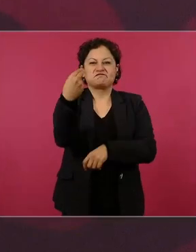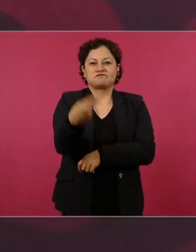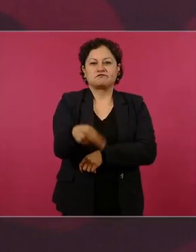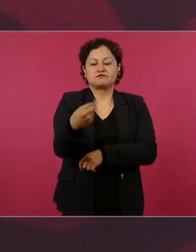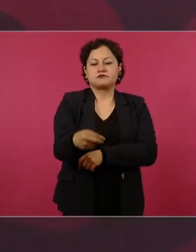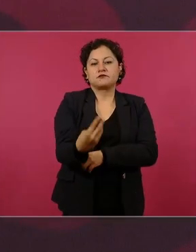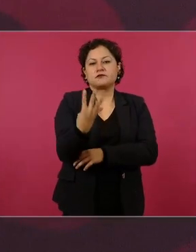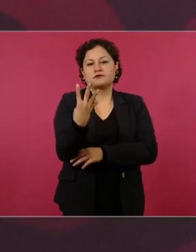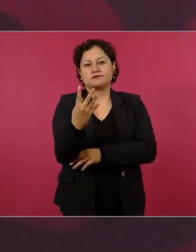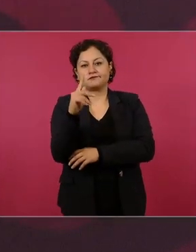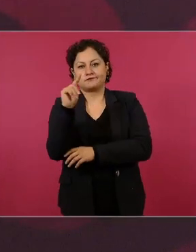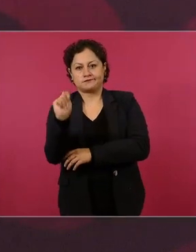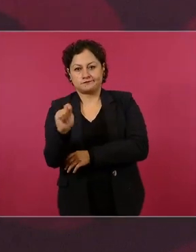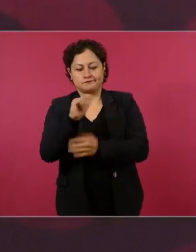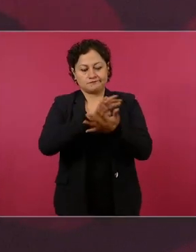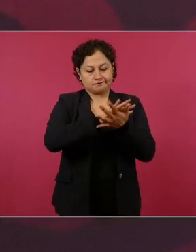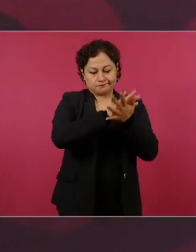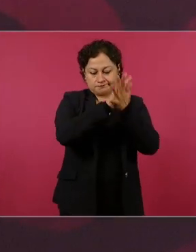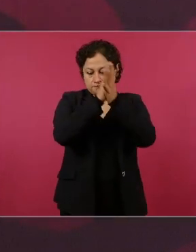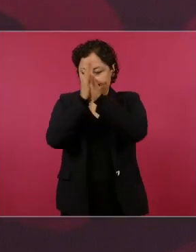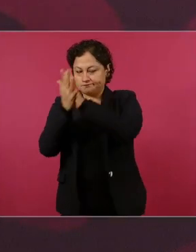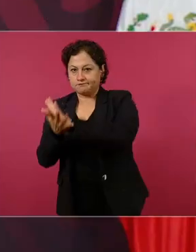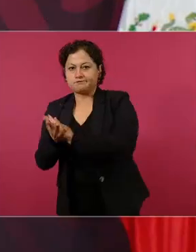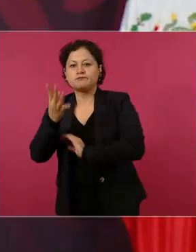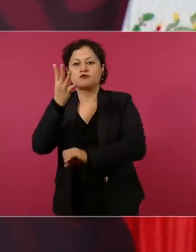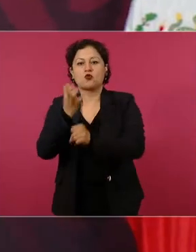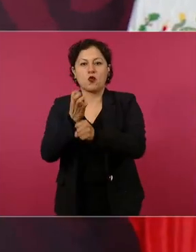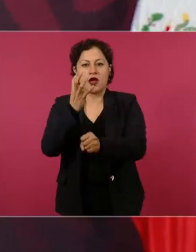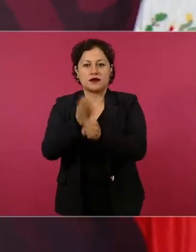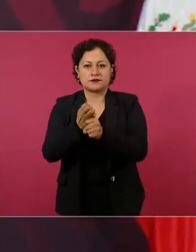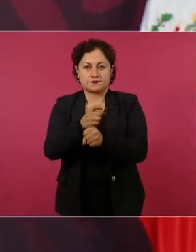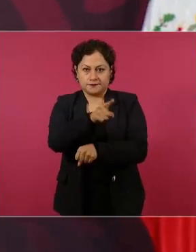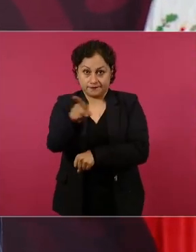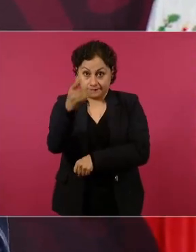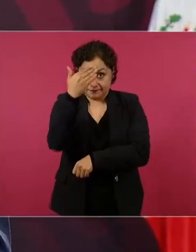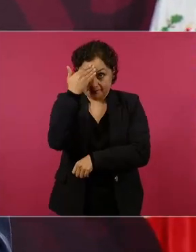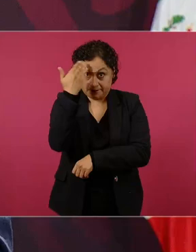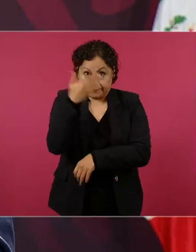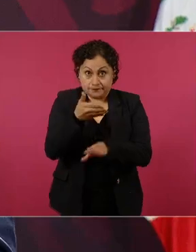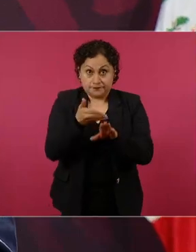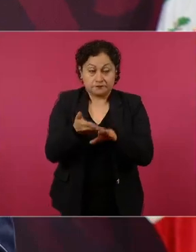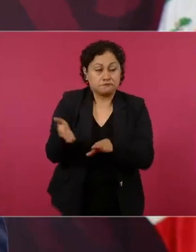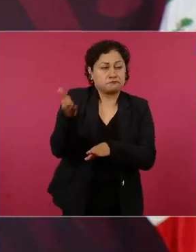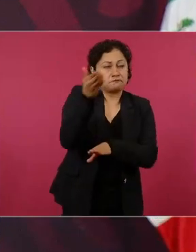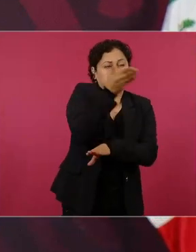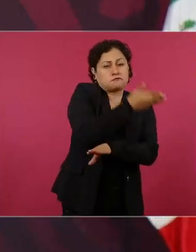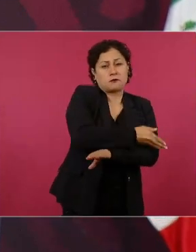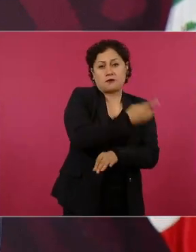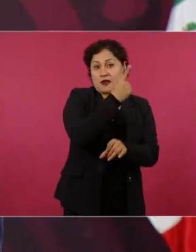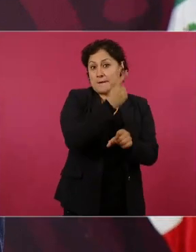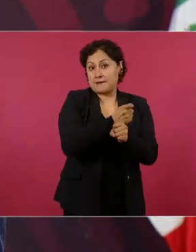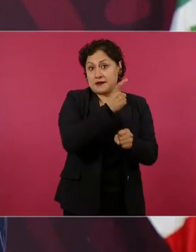recordando que la primera transformación fue el movimiento de independencia nacional,